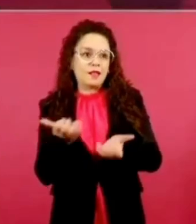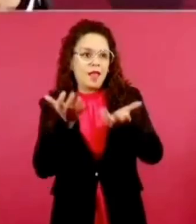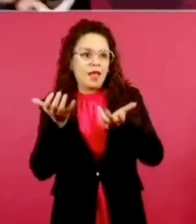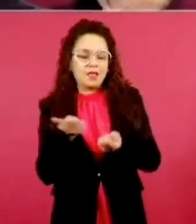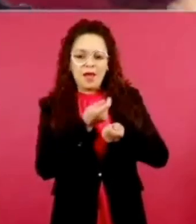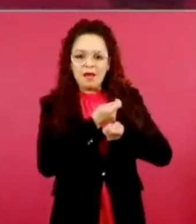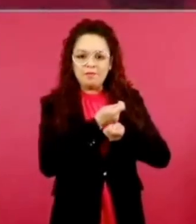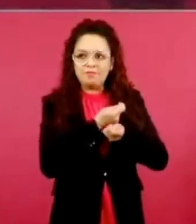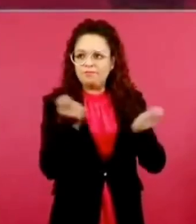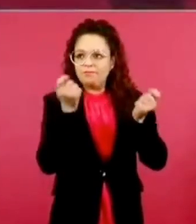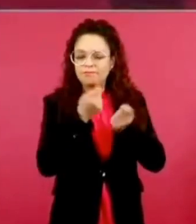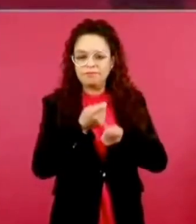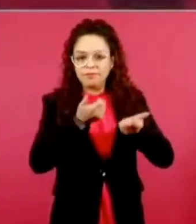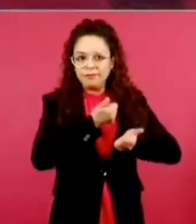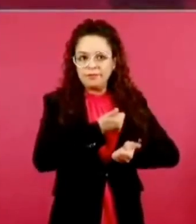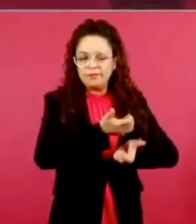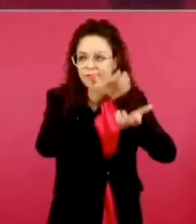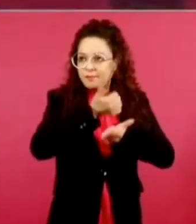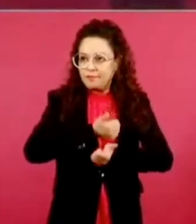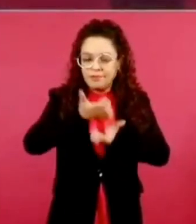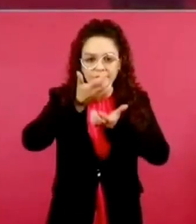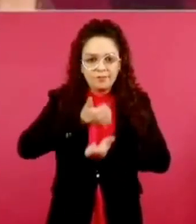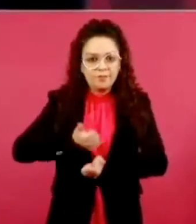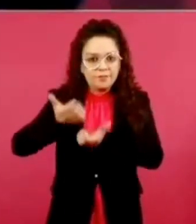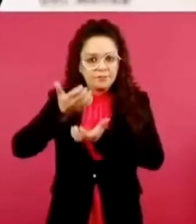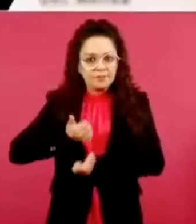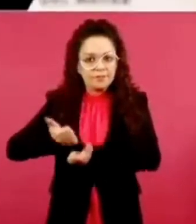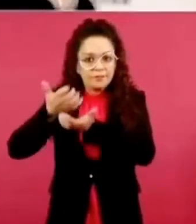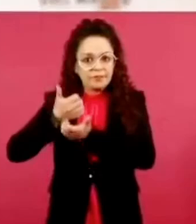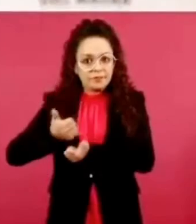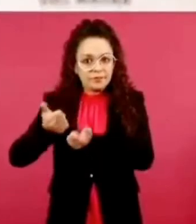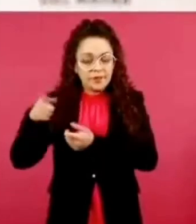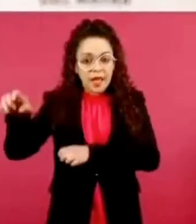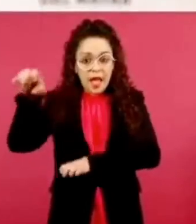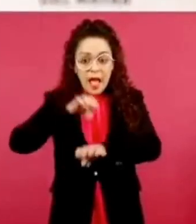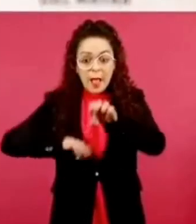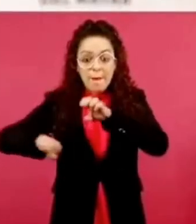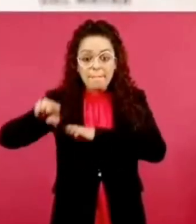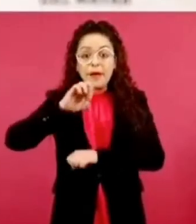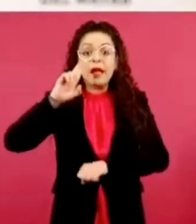de los medicamentos, empresas distribuidoras.